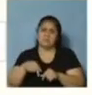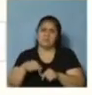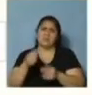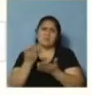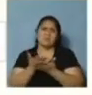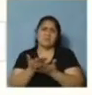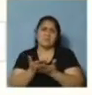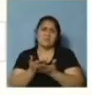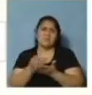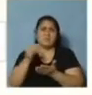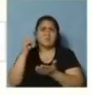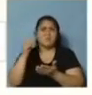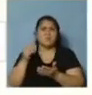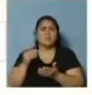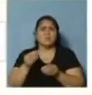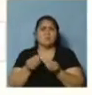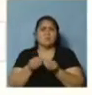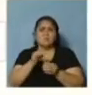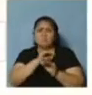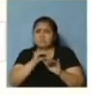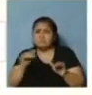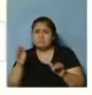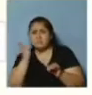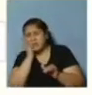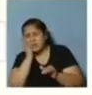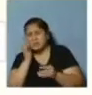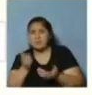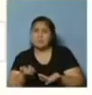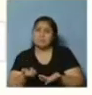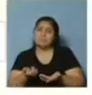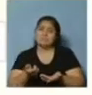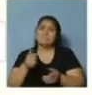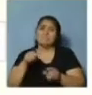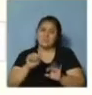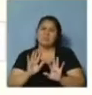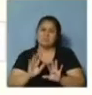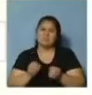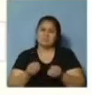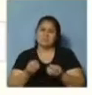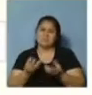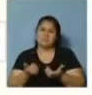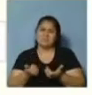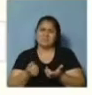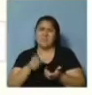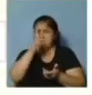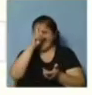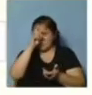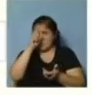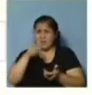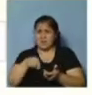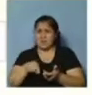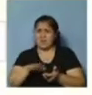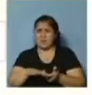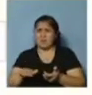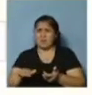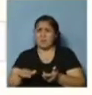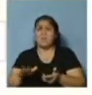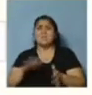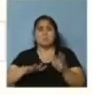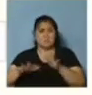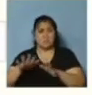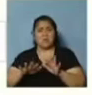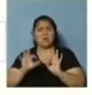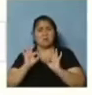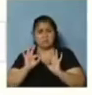o nuestra ocupación de cama, por ahora está bastante bien. Nuestro hospital, desde que comenzó la pandemia, se ha